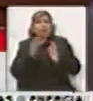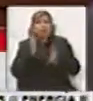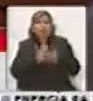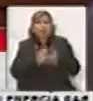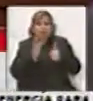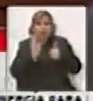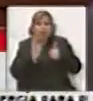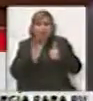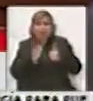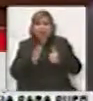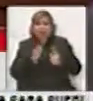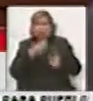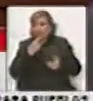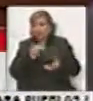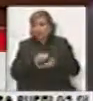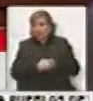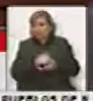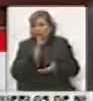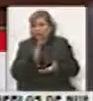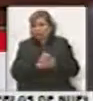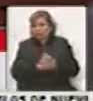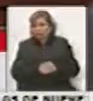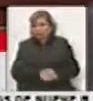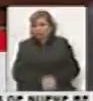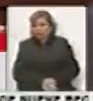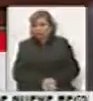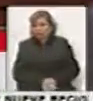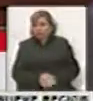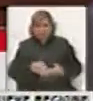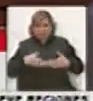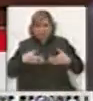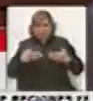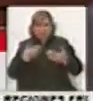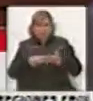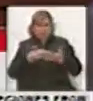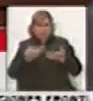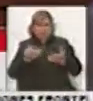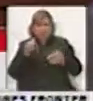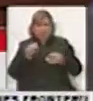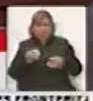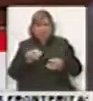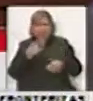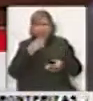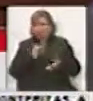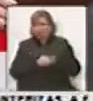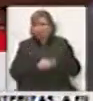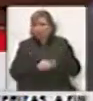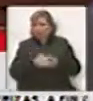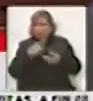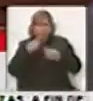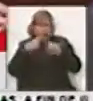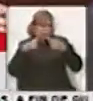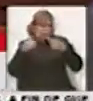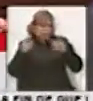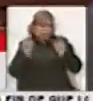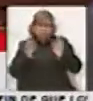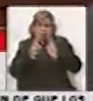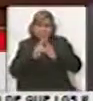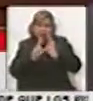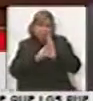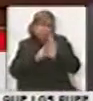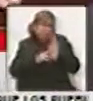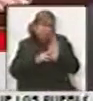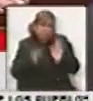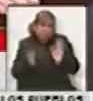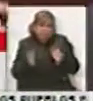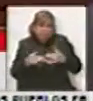artículo 6 régimen de infracciones y sanciones. Se puede plantear tranquilamente, presidente, también que se prepublique el reglamento